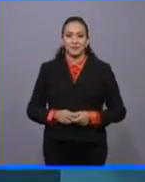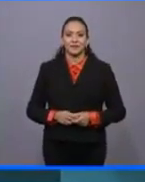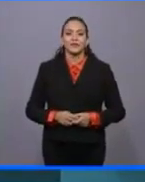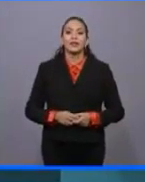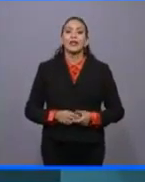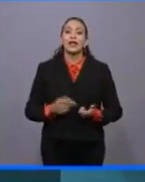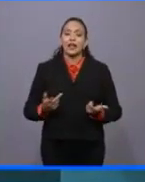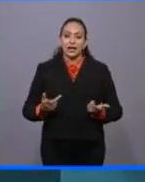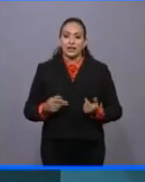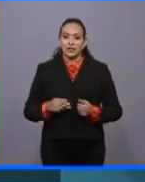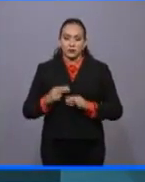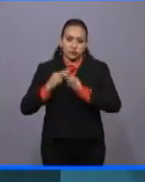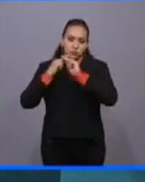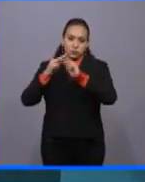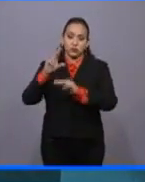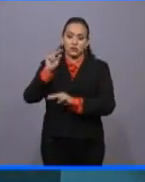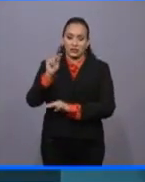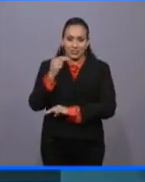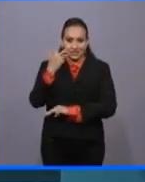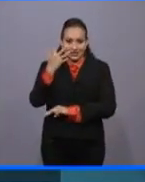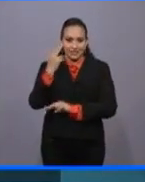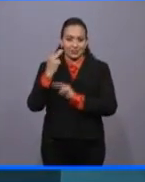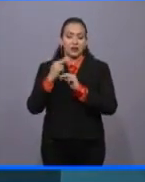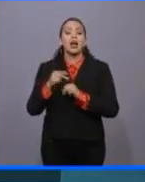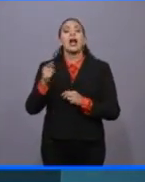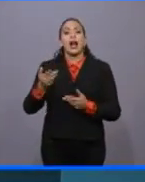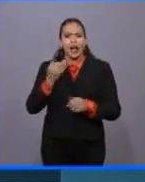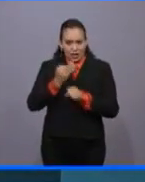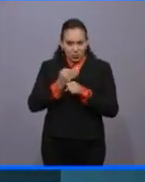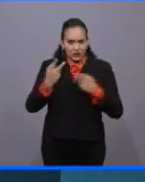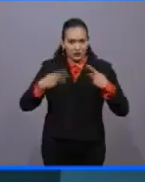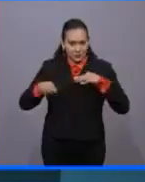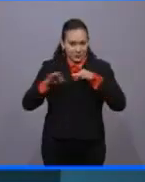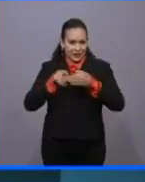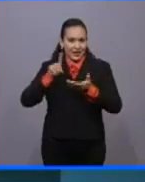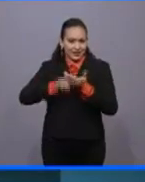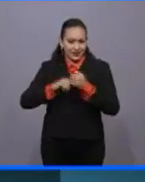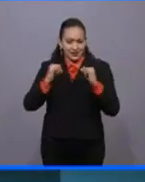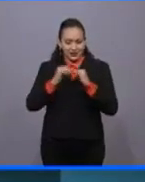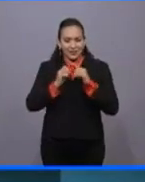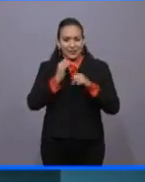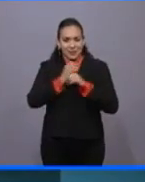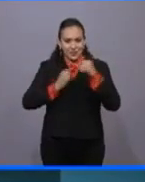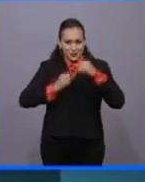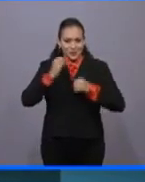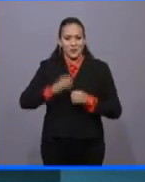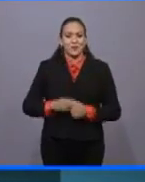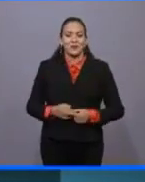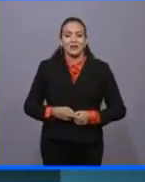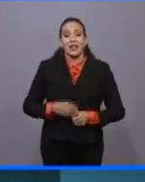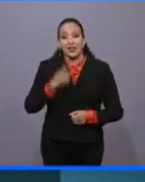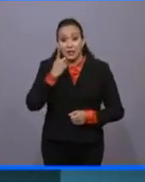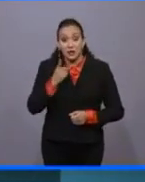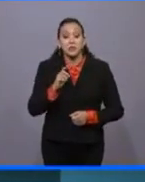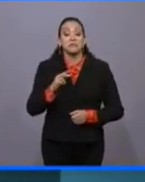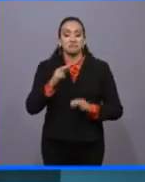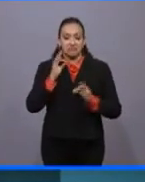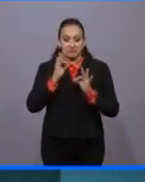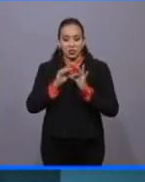En el marco de su 85 aniversario, la presente administración del Instituto de Investigaciones Jurídicas cumplió